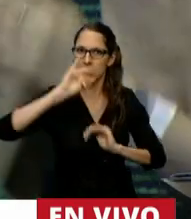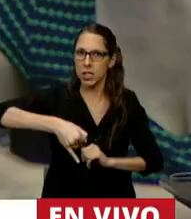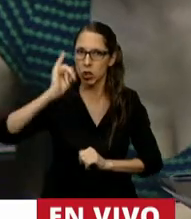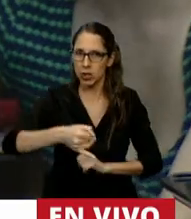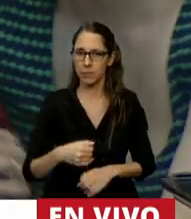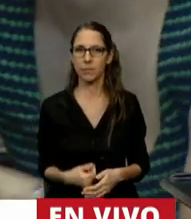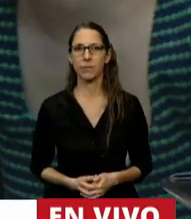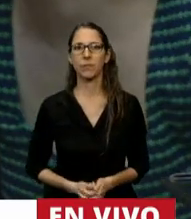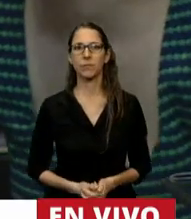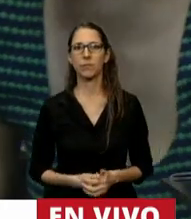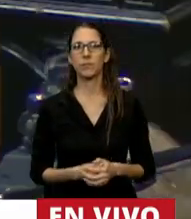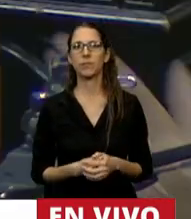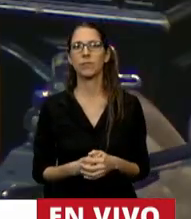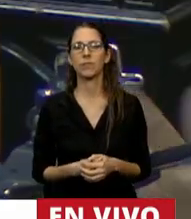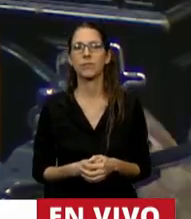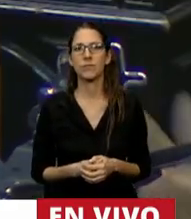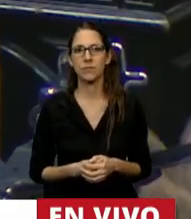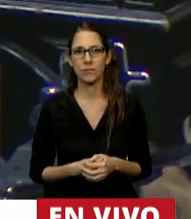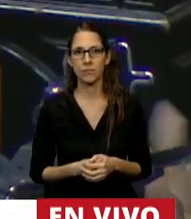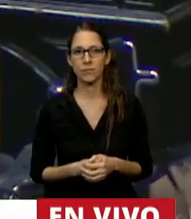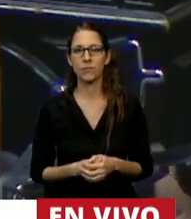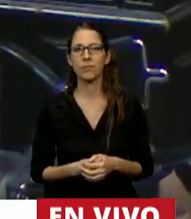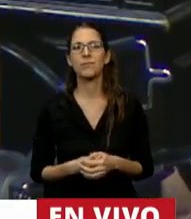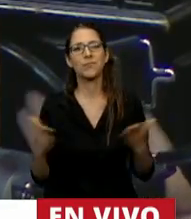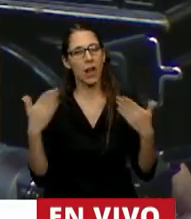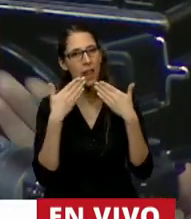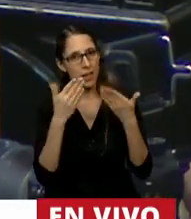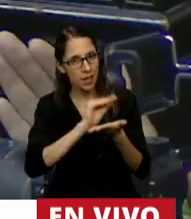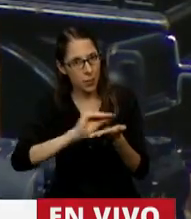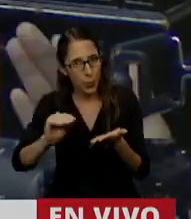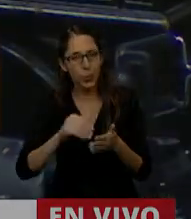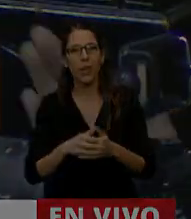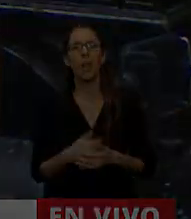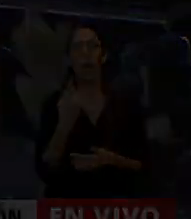Gracias, diputada Uceda.